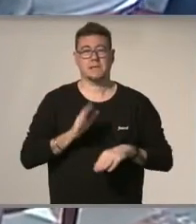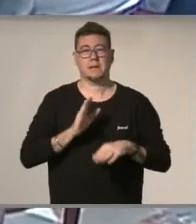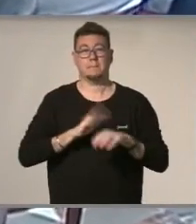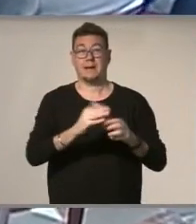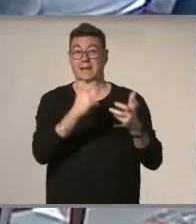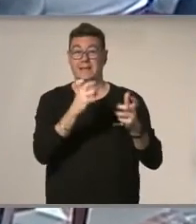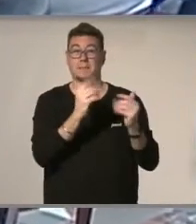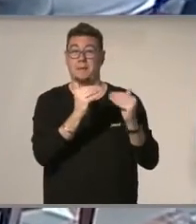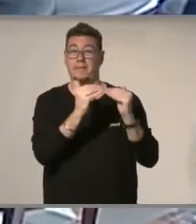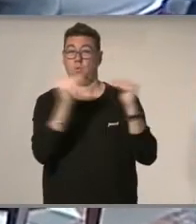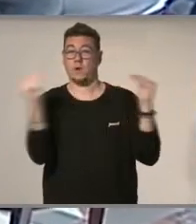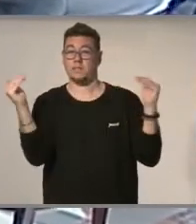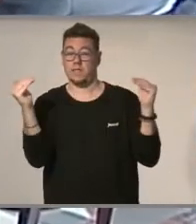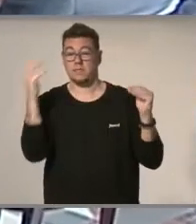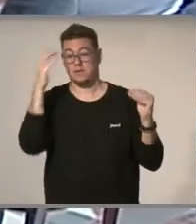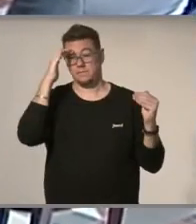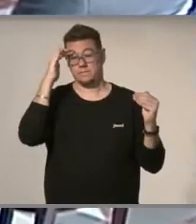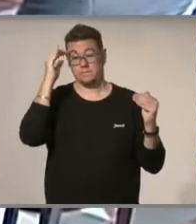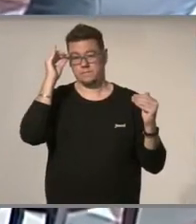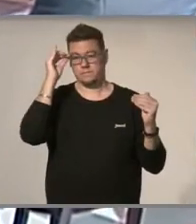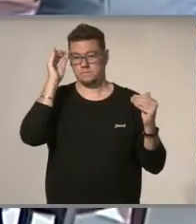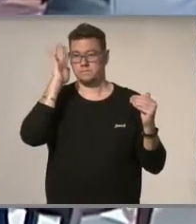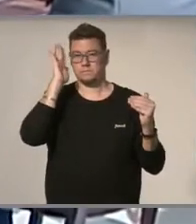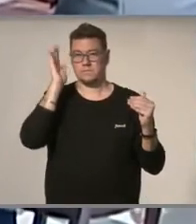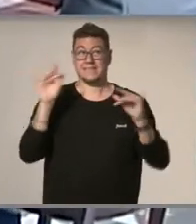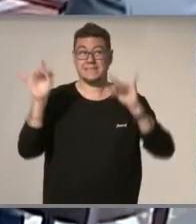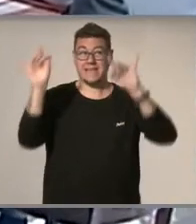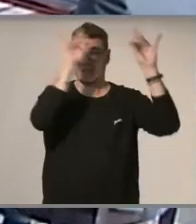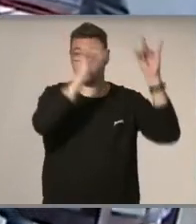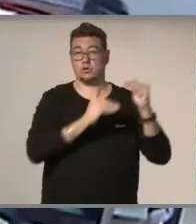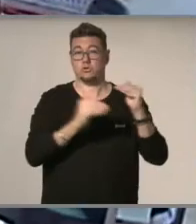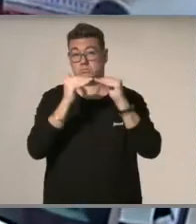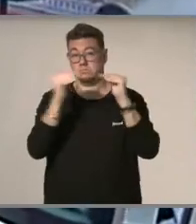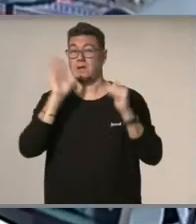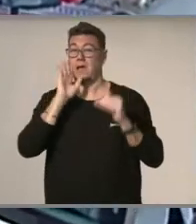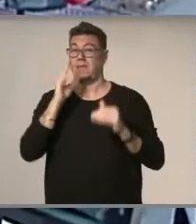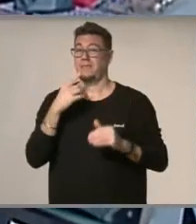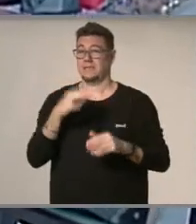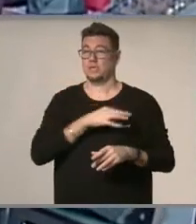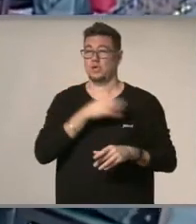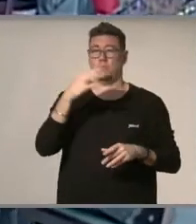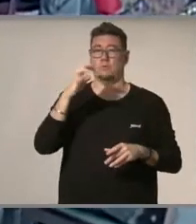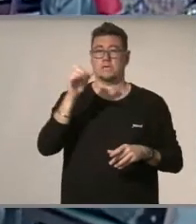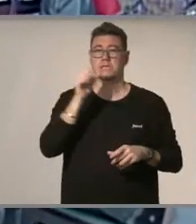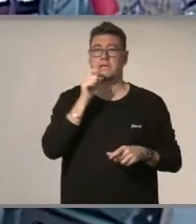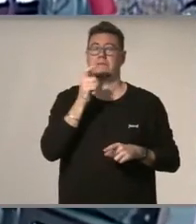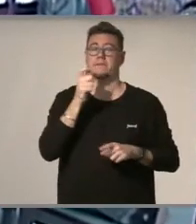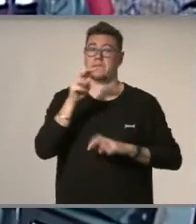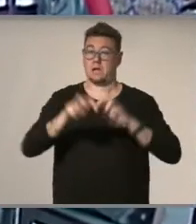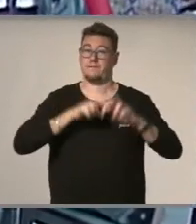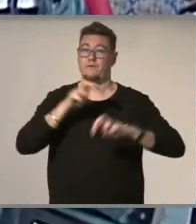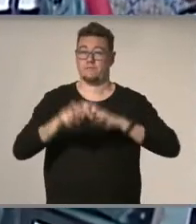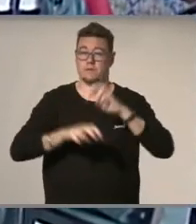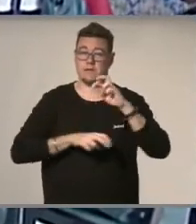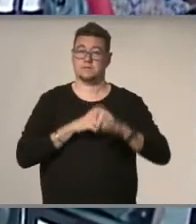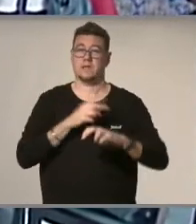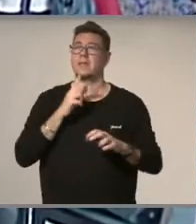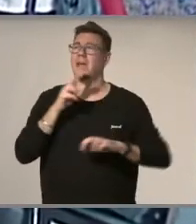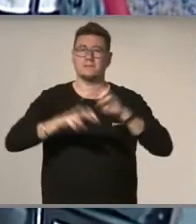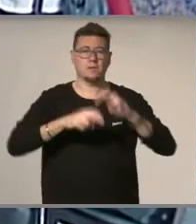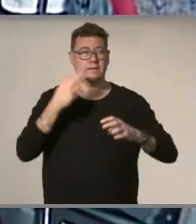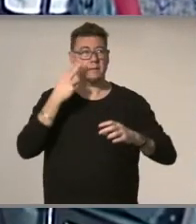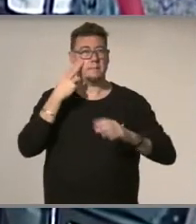horizonte de igualdad también entre territorios que anticipaba Broseta, necesitamos reformas y acometerlas sin